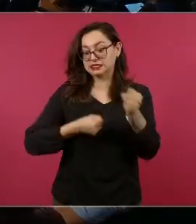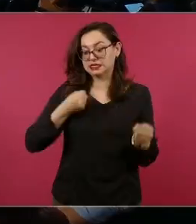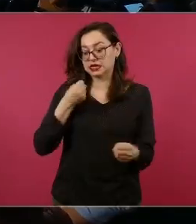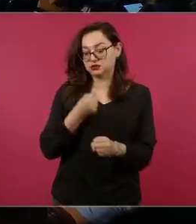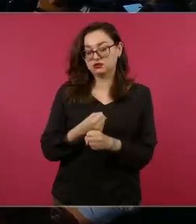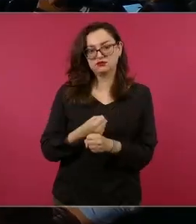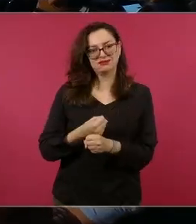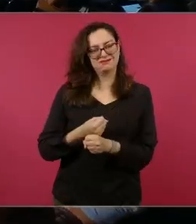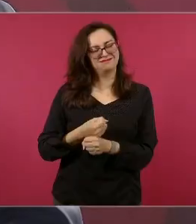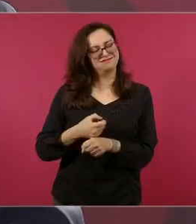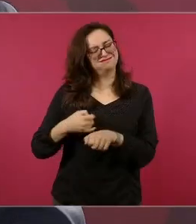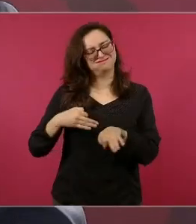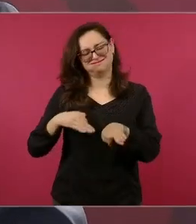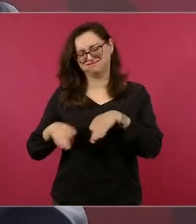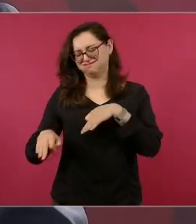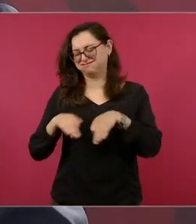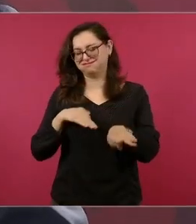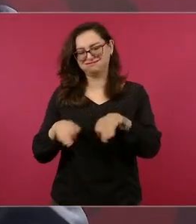presumir,